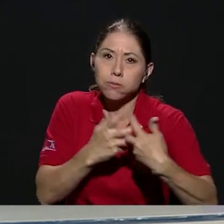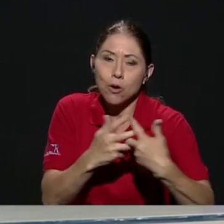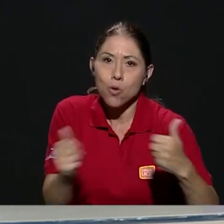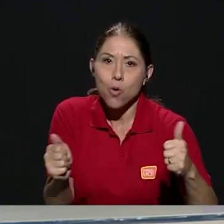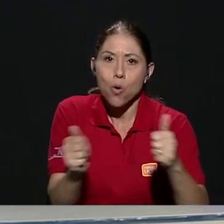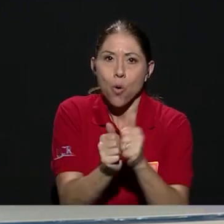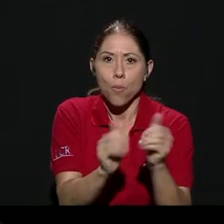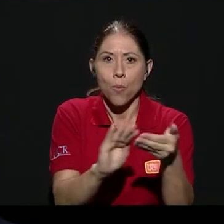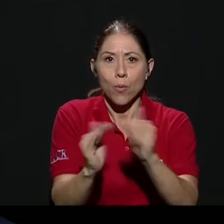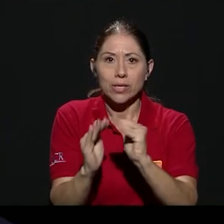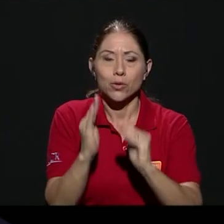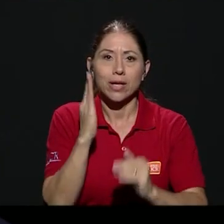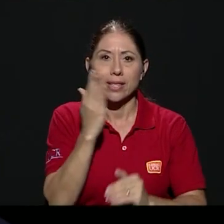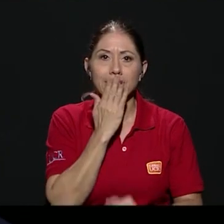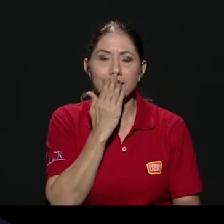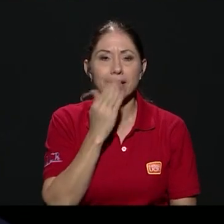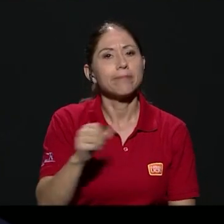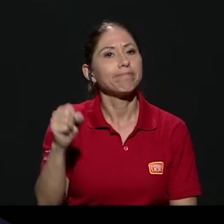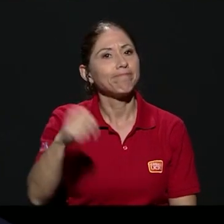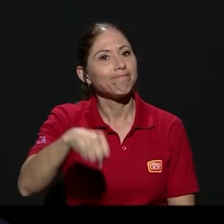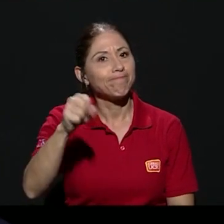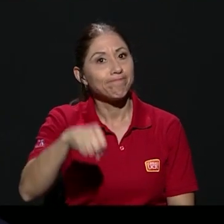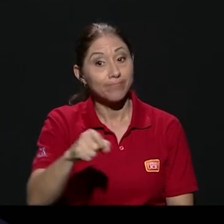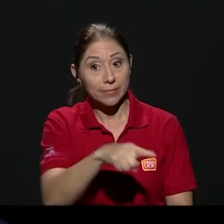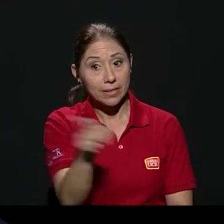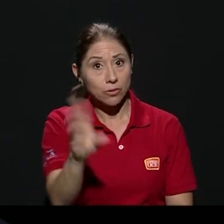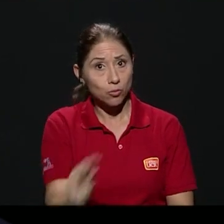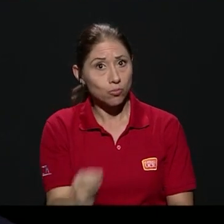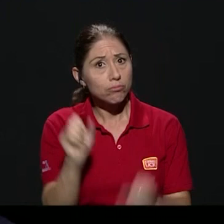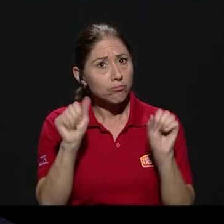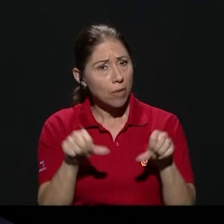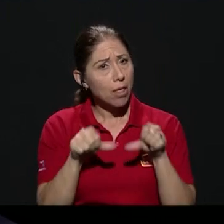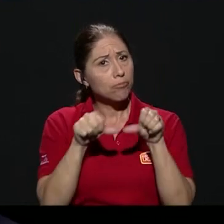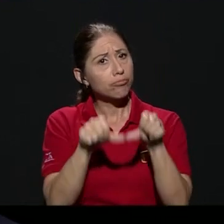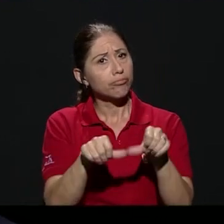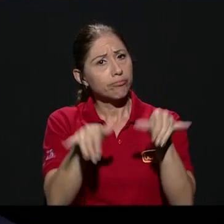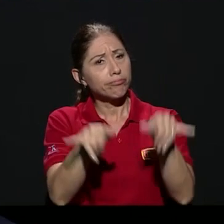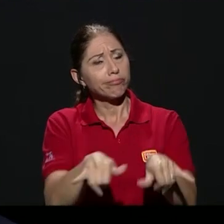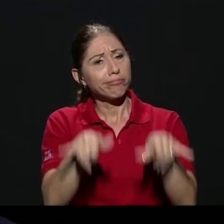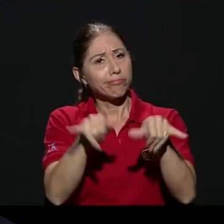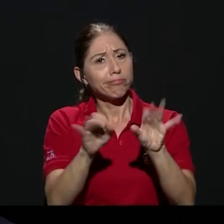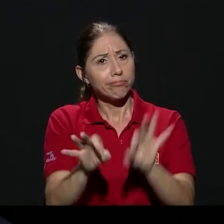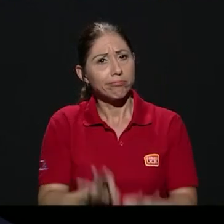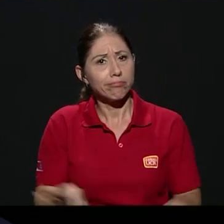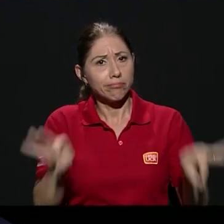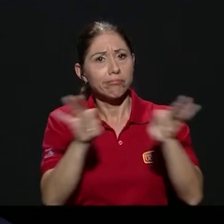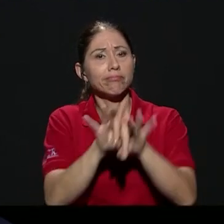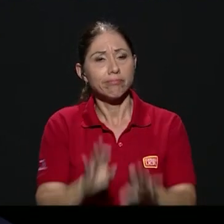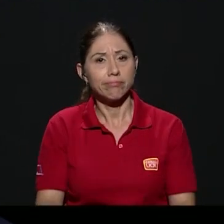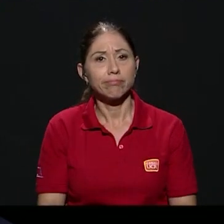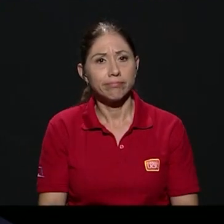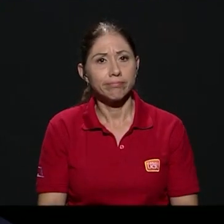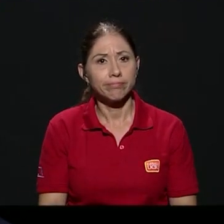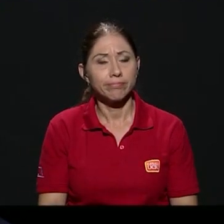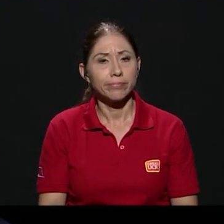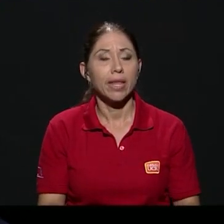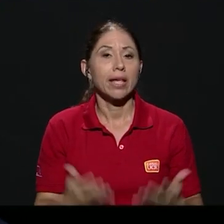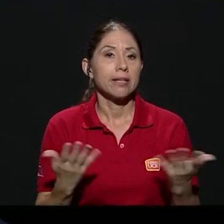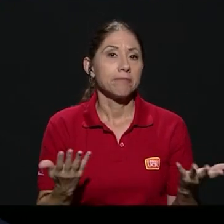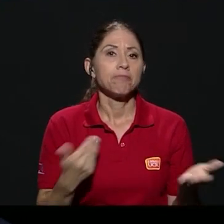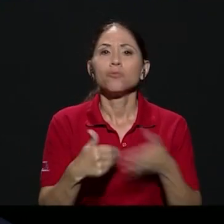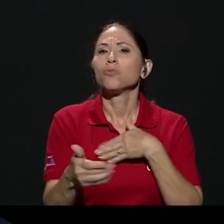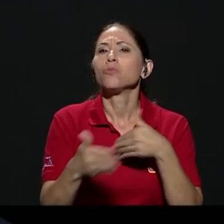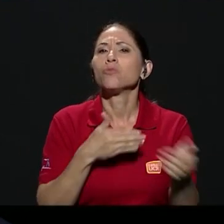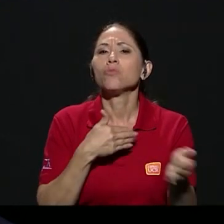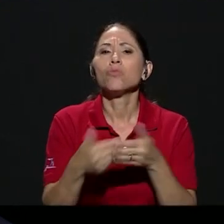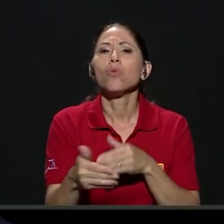y asegurar esa permanencia de los jóvenes es muy importante. Casi que independientemente de